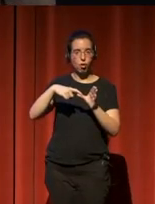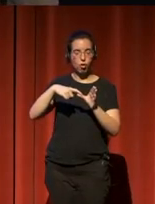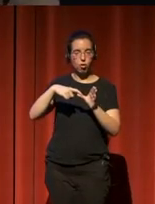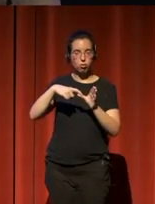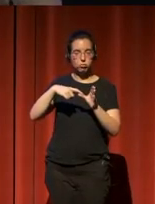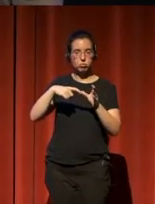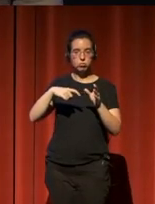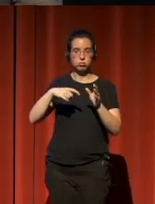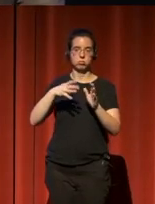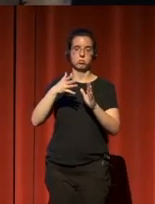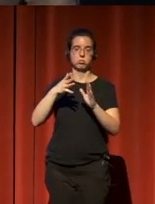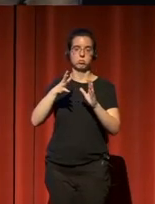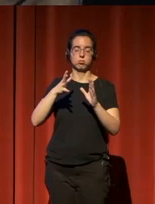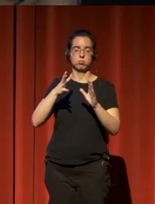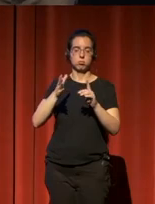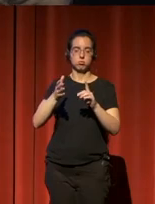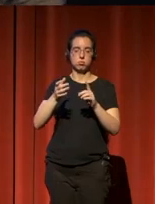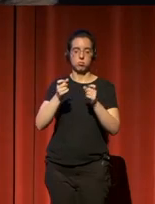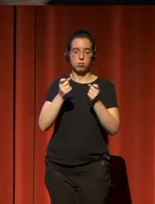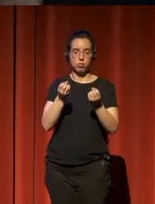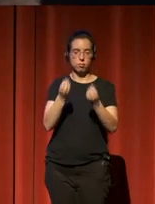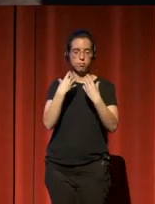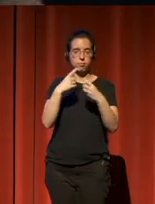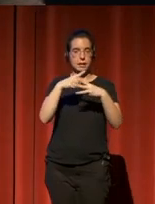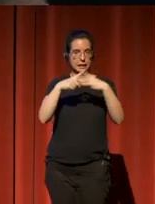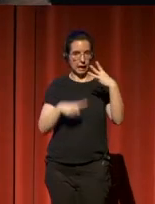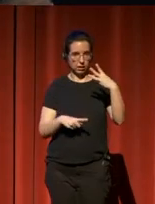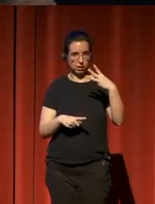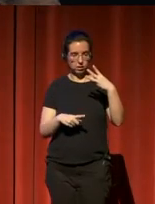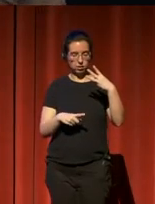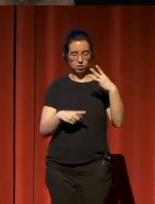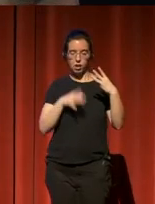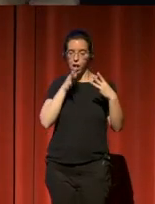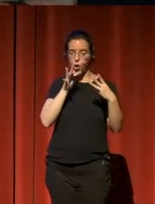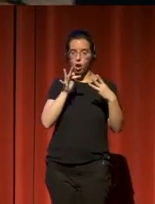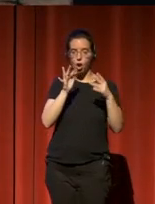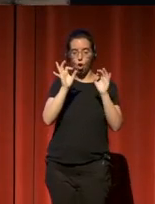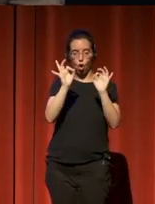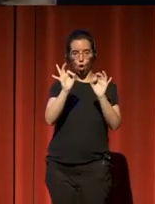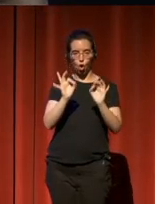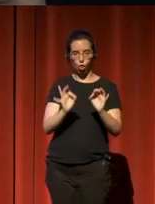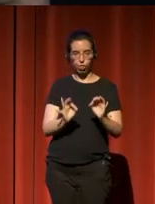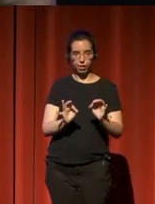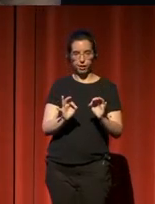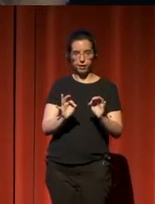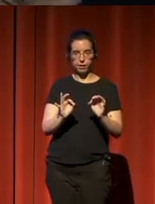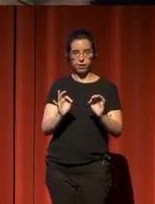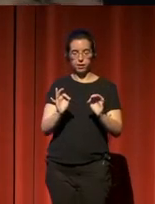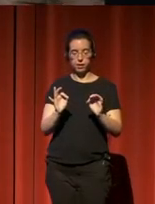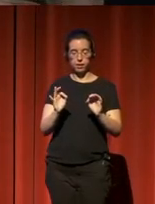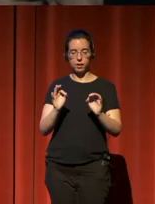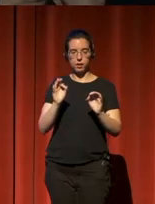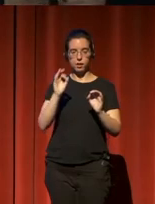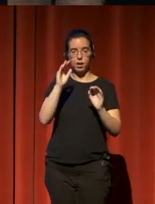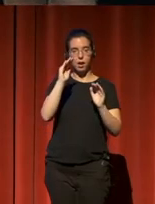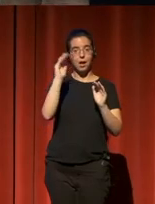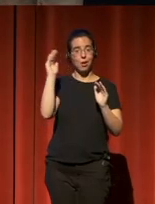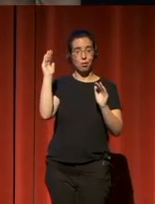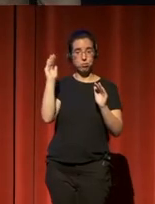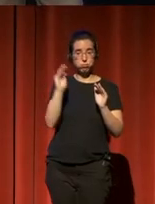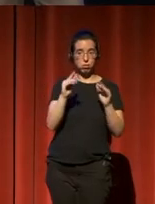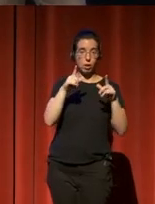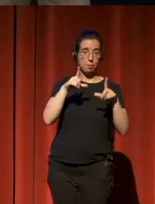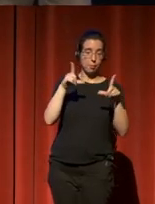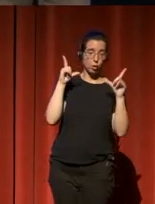ir relatando eh Y van en un orden digamos Ah de creciente eh protagonismo